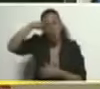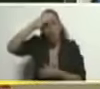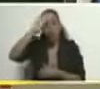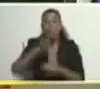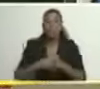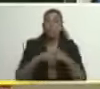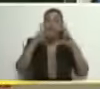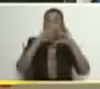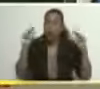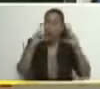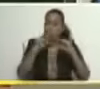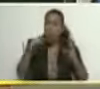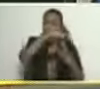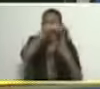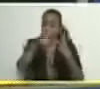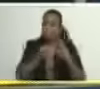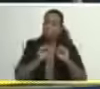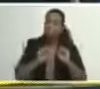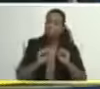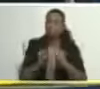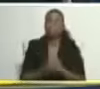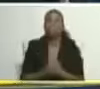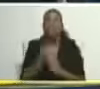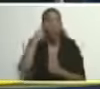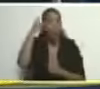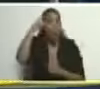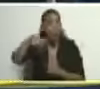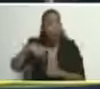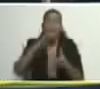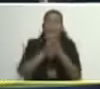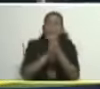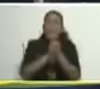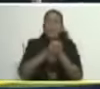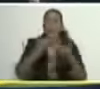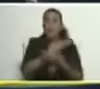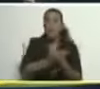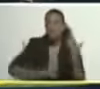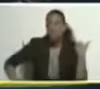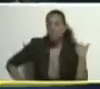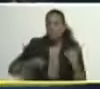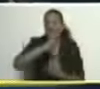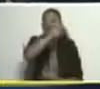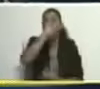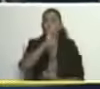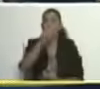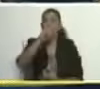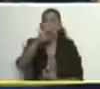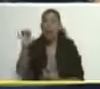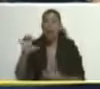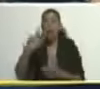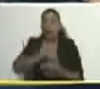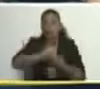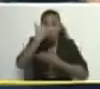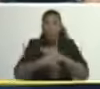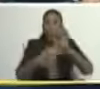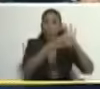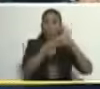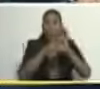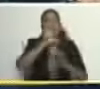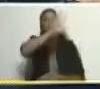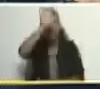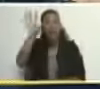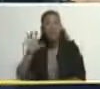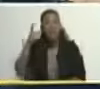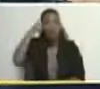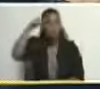Nicaragua. Hermanos y hermanas, hoy estamos con nuestra presidenta Xiomara Castro en el proyecto de unidad entre nuestros países